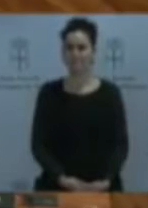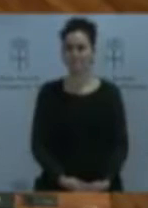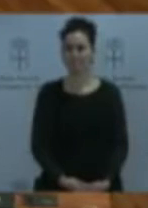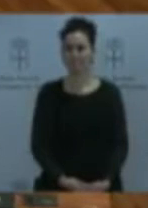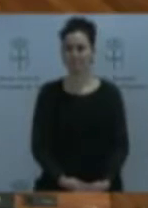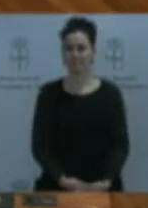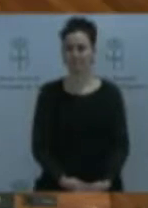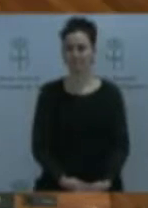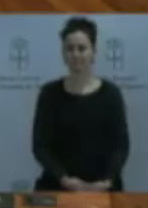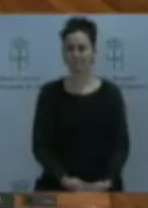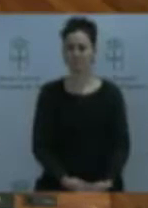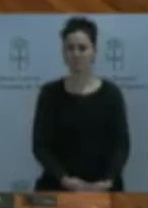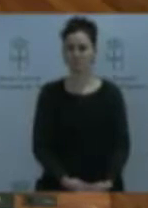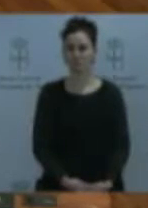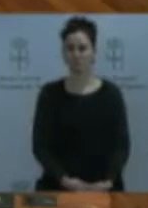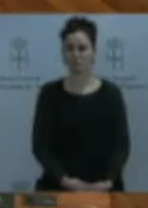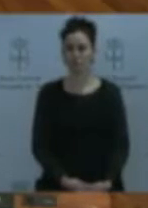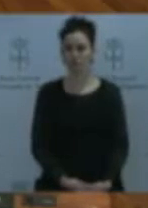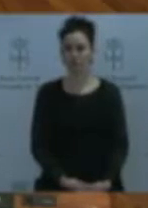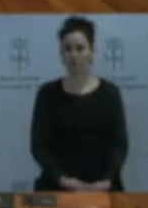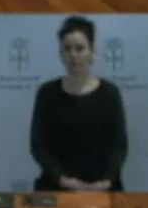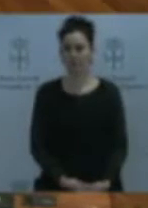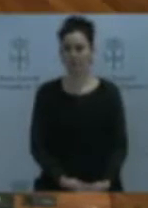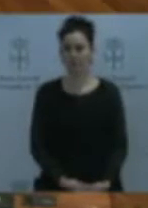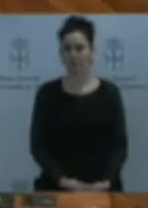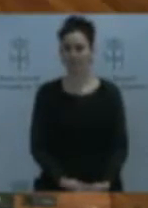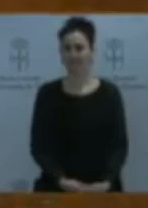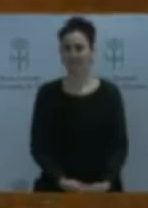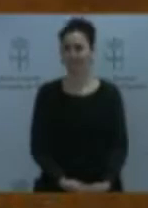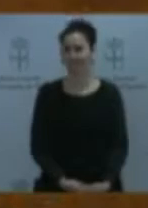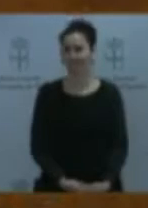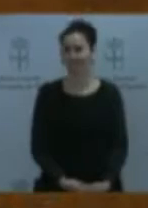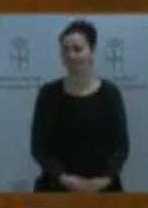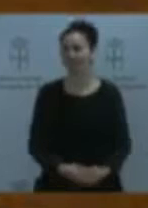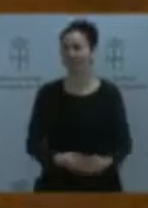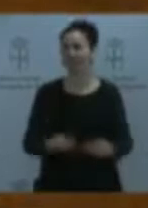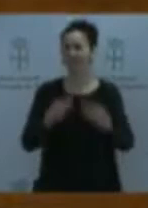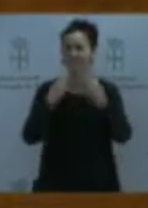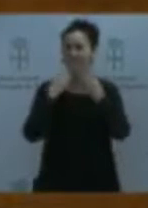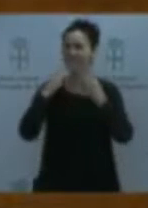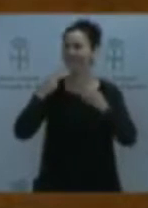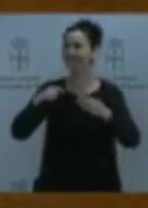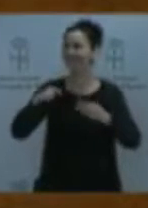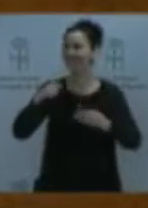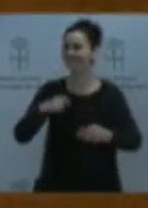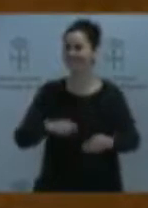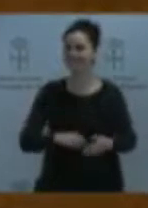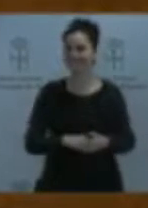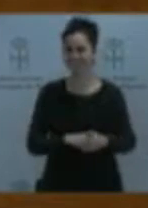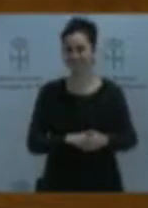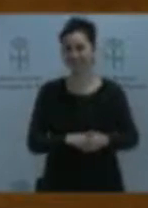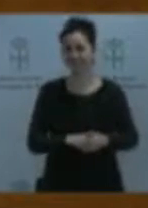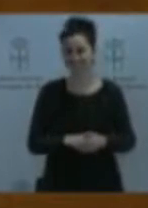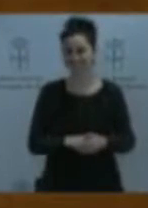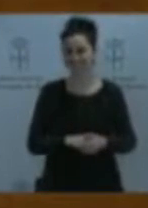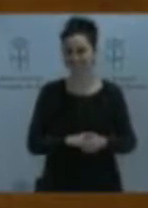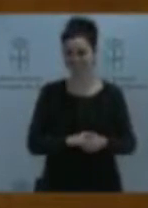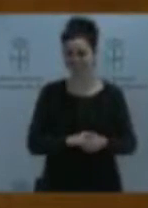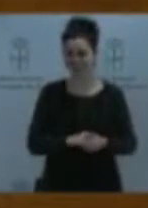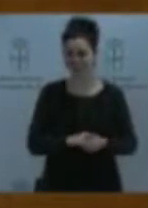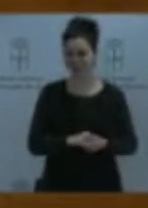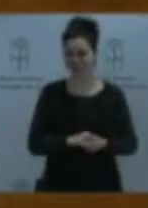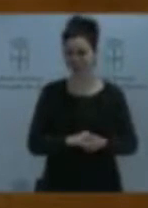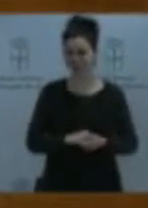Presidente, señorías, bueno, su grupo parlamentario va a sumarse a esta iniciativa, a la que intentamos